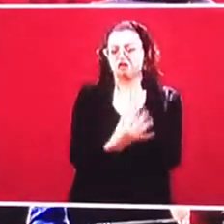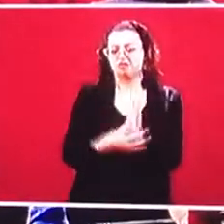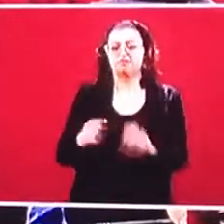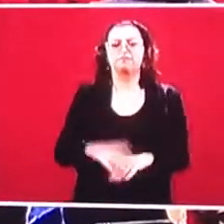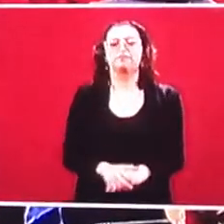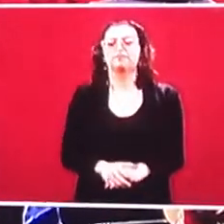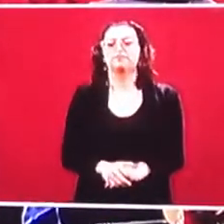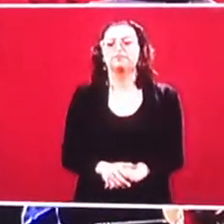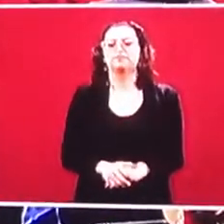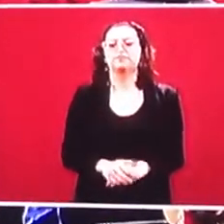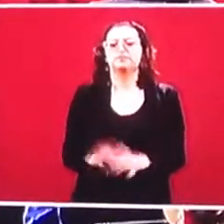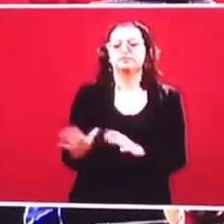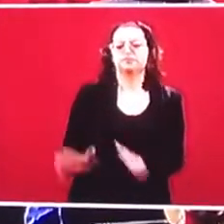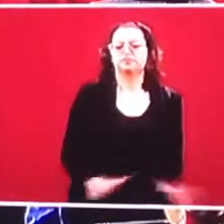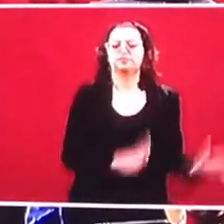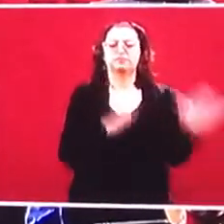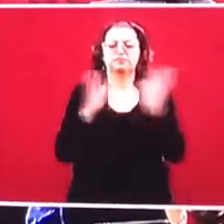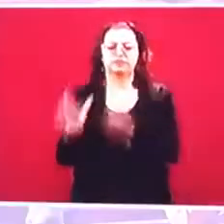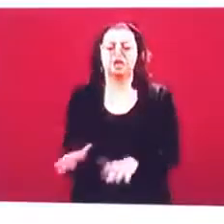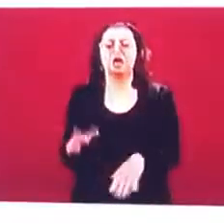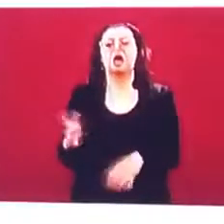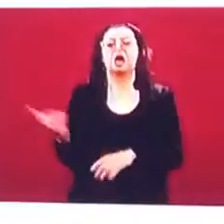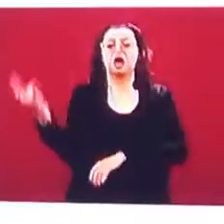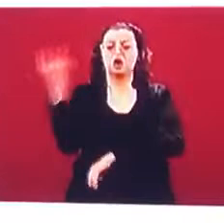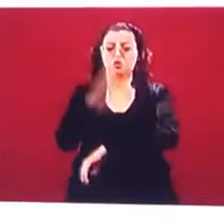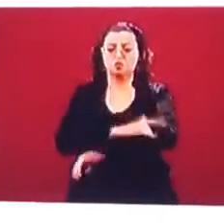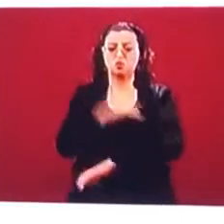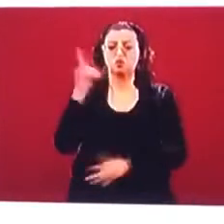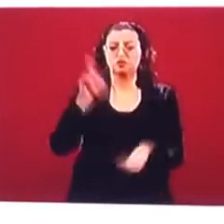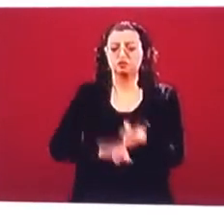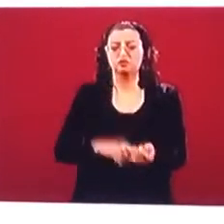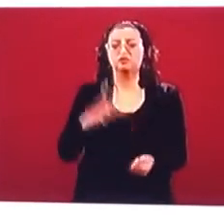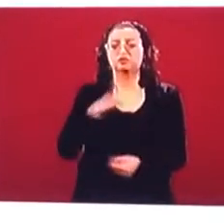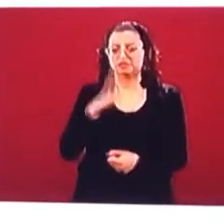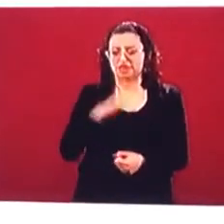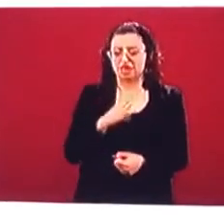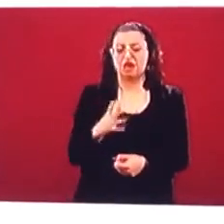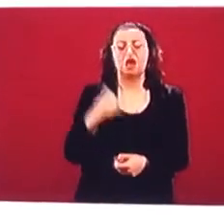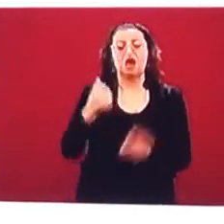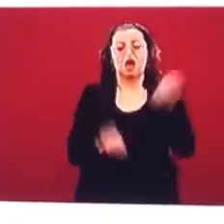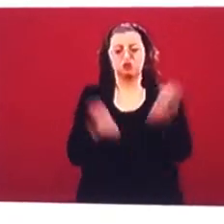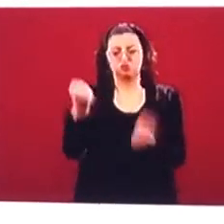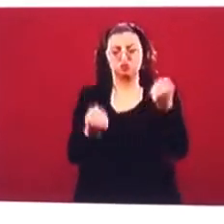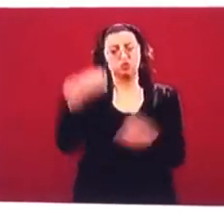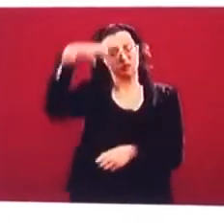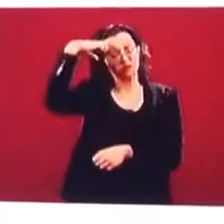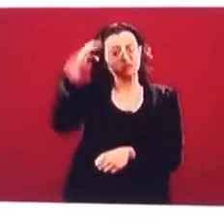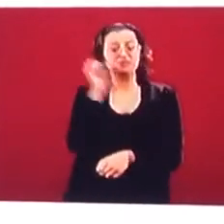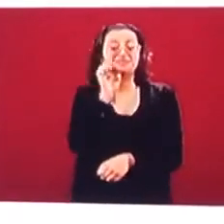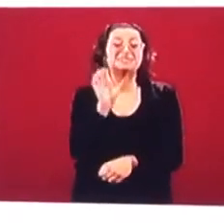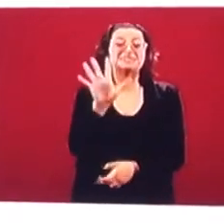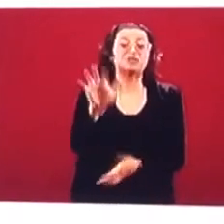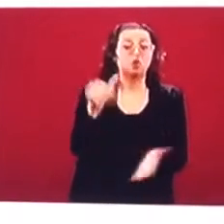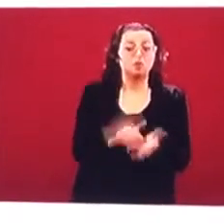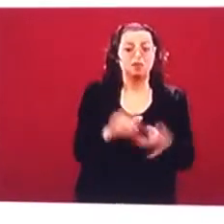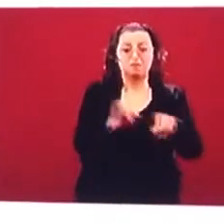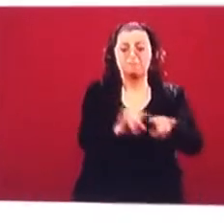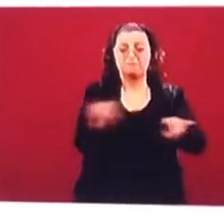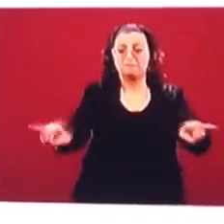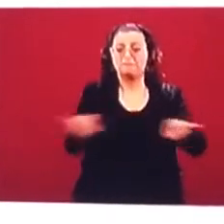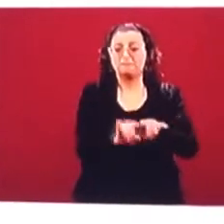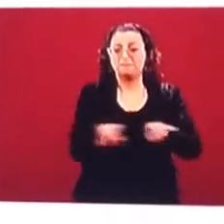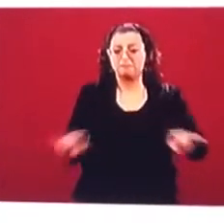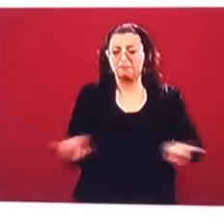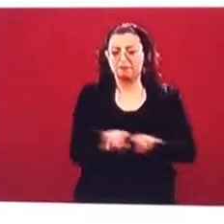muy a tiempo, van de acuerdo a esos análisis que hicieron muy serios este Instituto Mexicano del Seguro